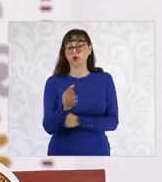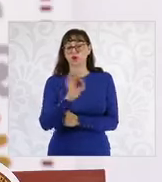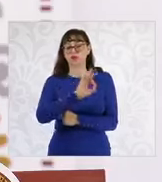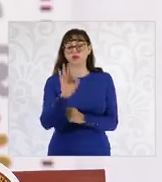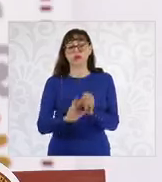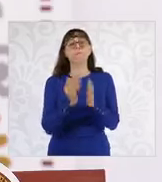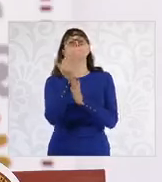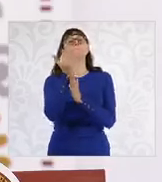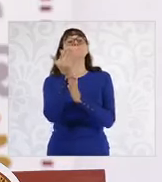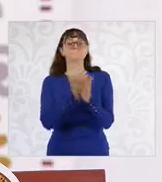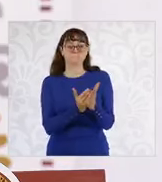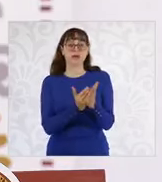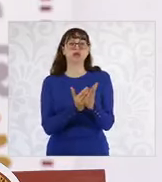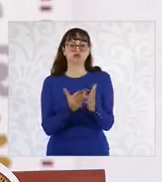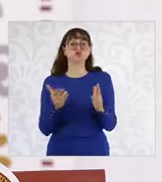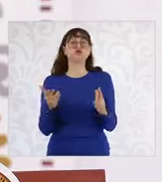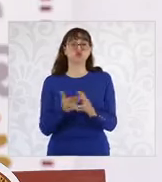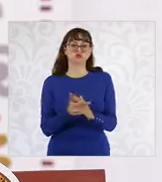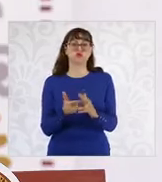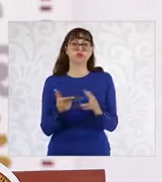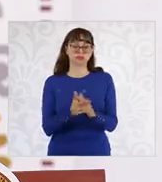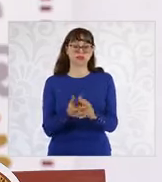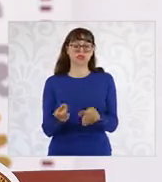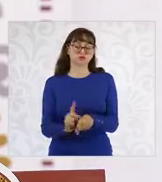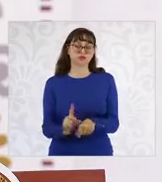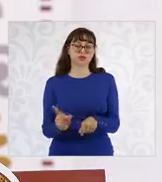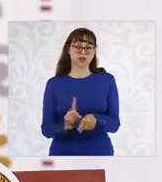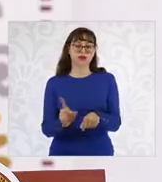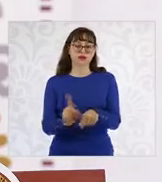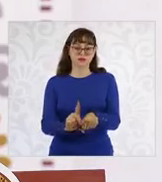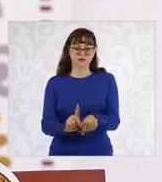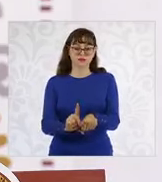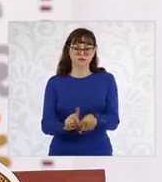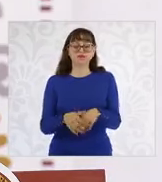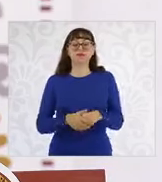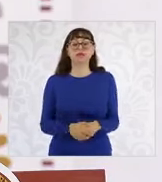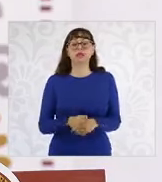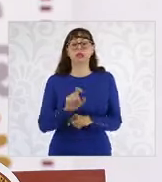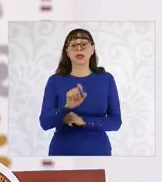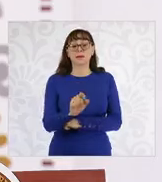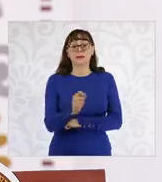13.4% en el número diario de víctimas y una disminución del